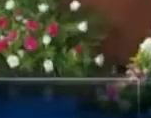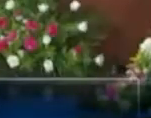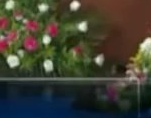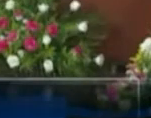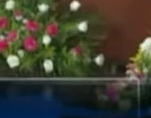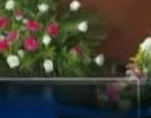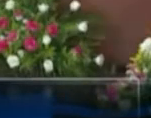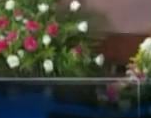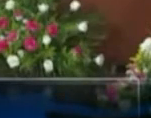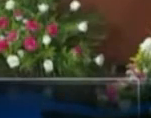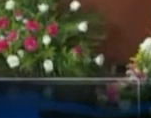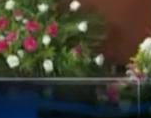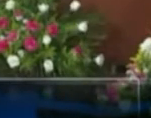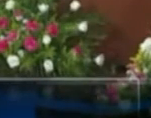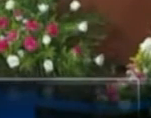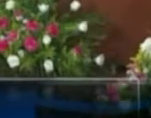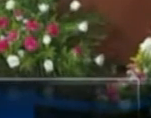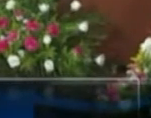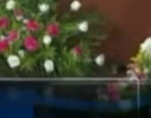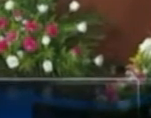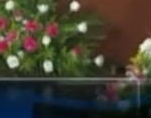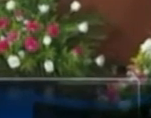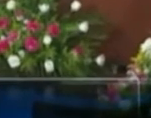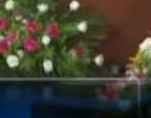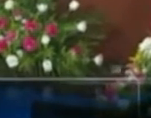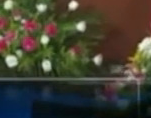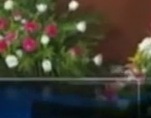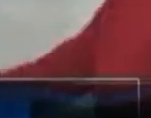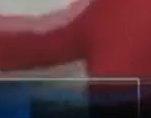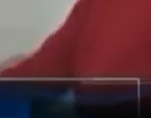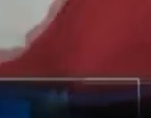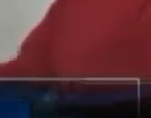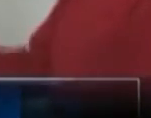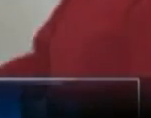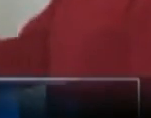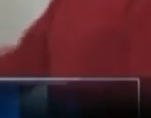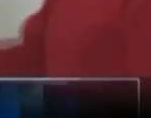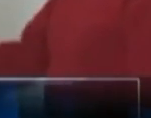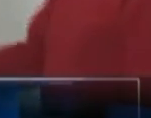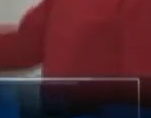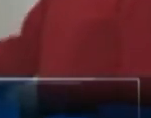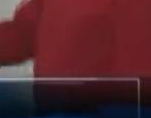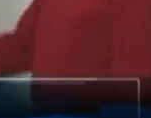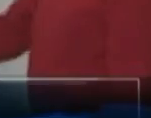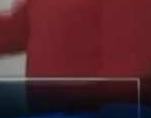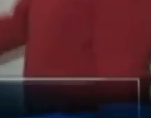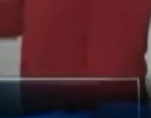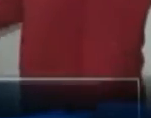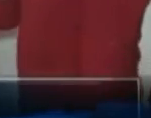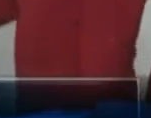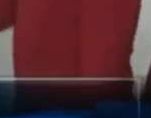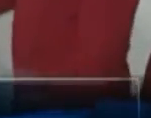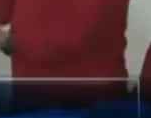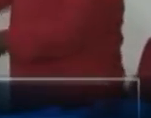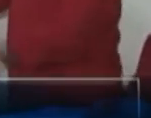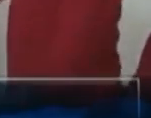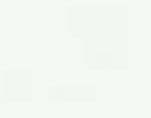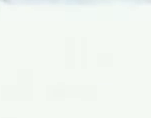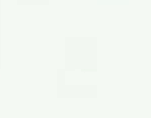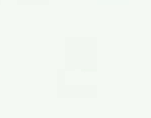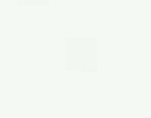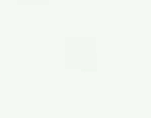internacional gobierno de colombia y guerrilla de ejército de liberación nacional iniciarán negociaciones de paz este 27 de